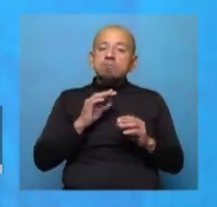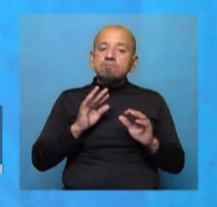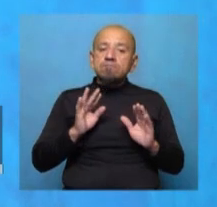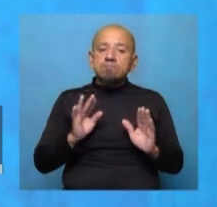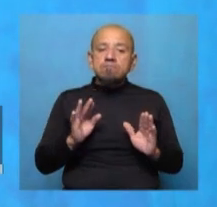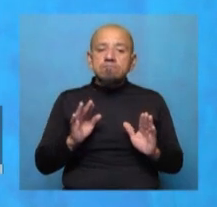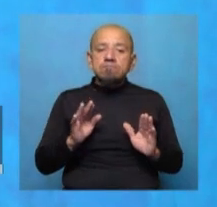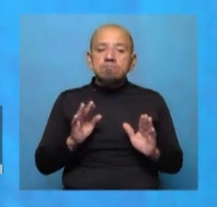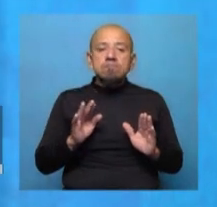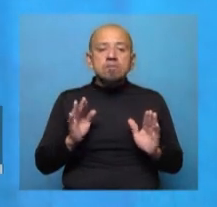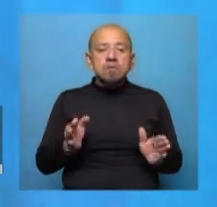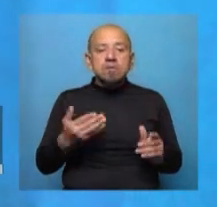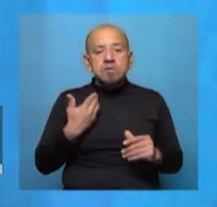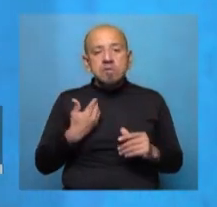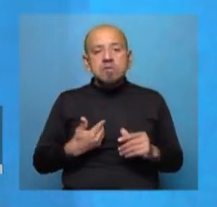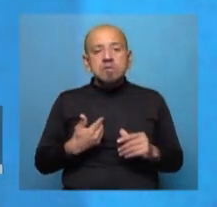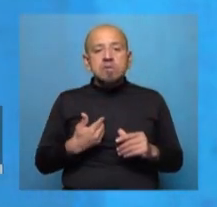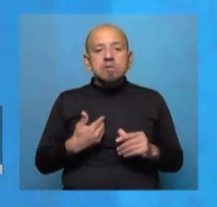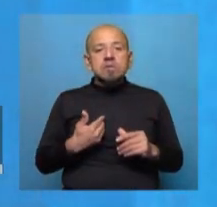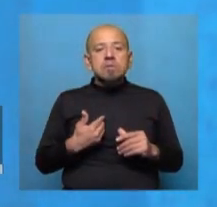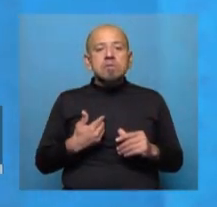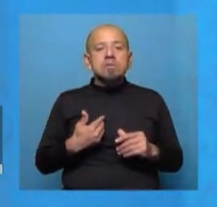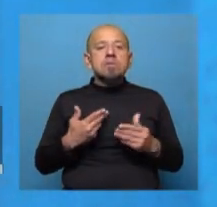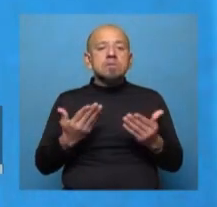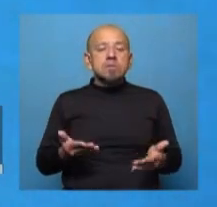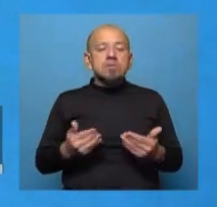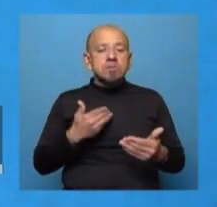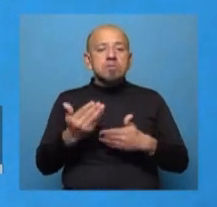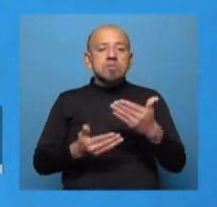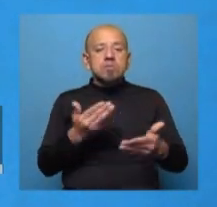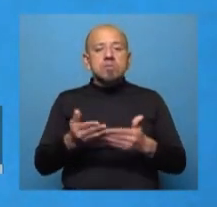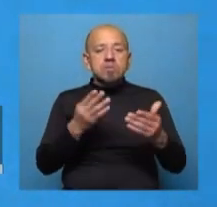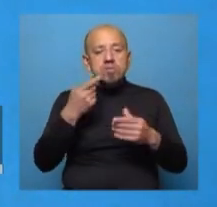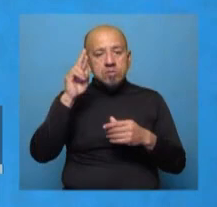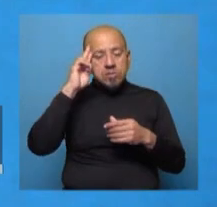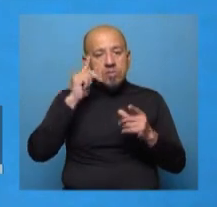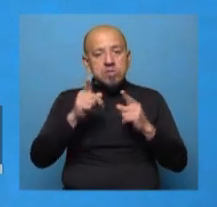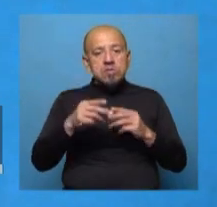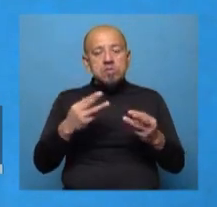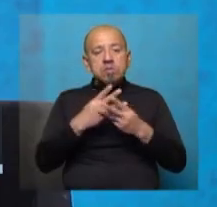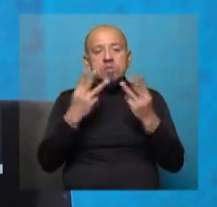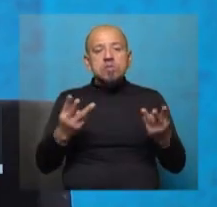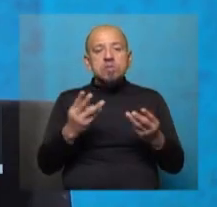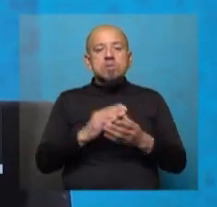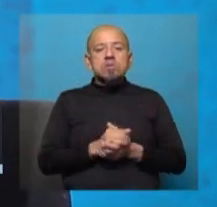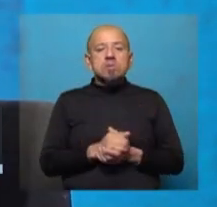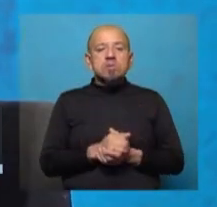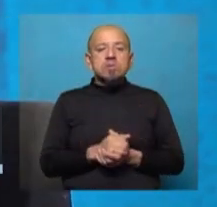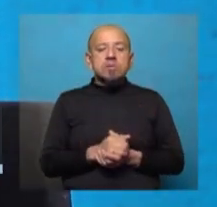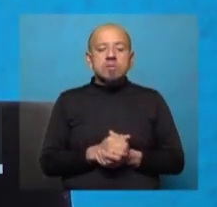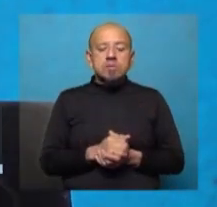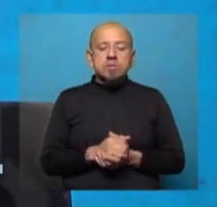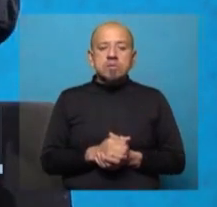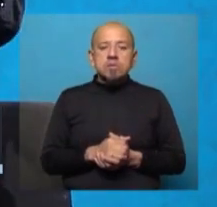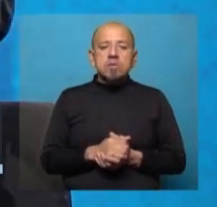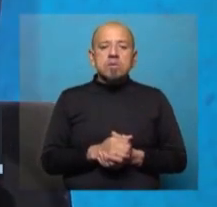una sería una pena sería una mancha en un proceso que fue respetuoso de las pluralidades queda claro lo que mencionabas recién Fernando